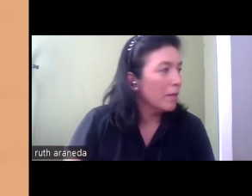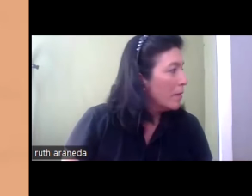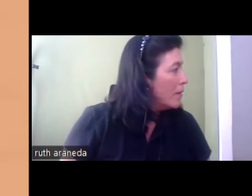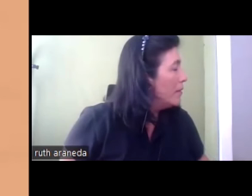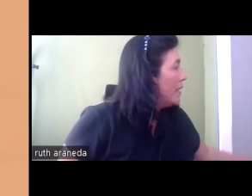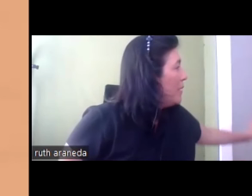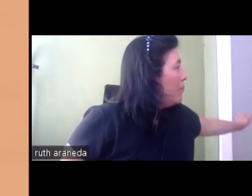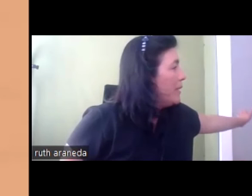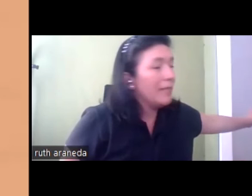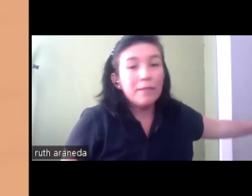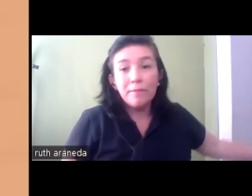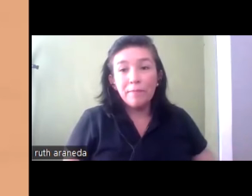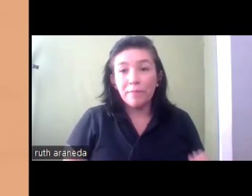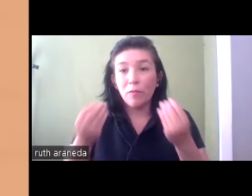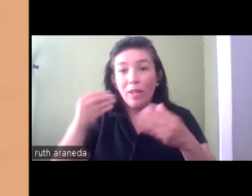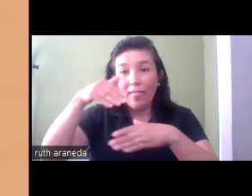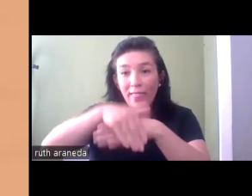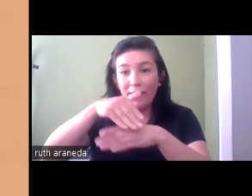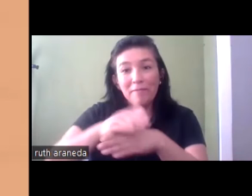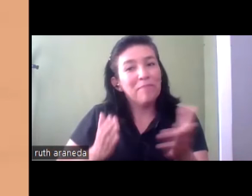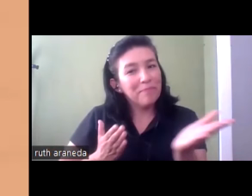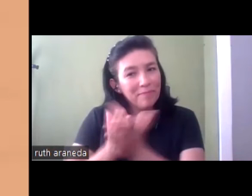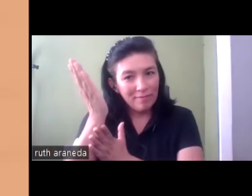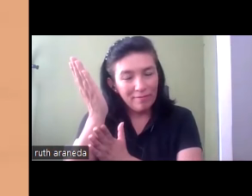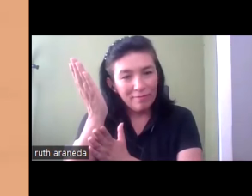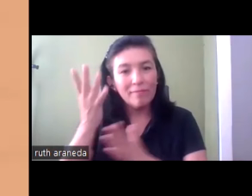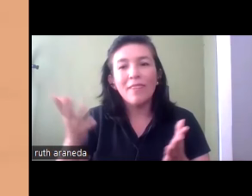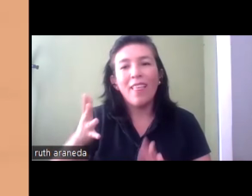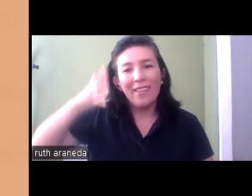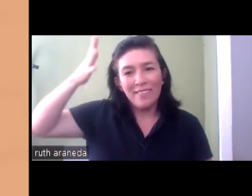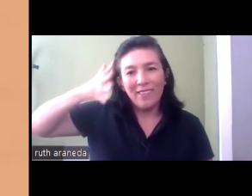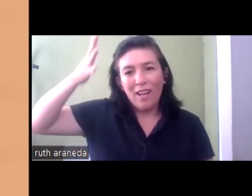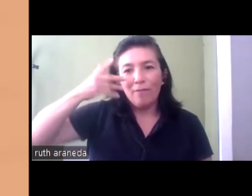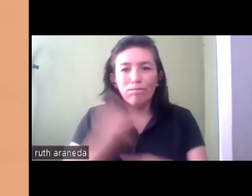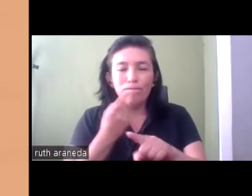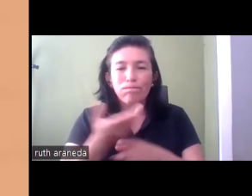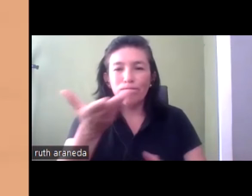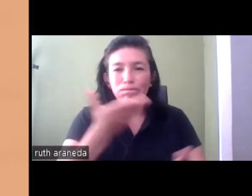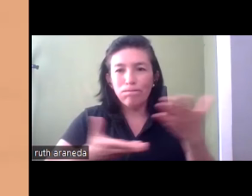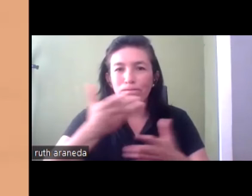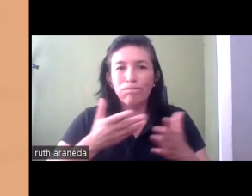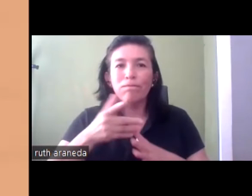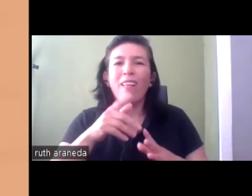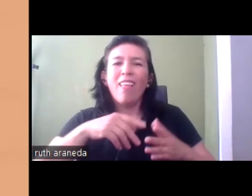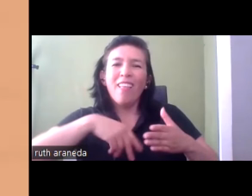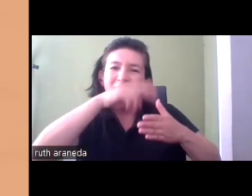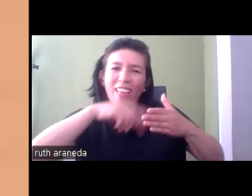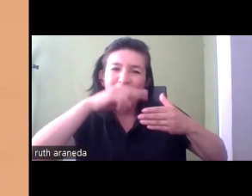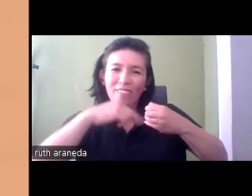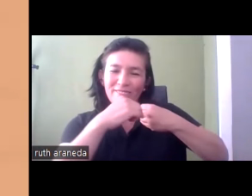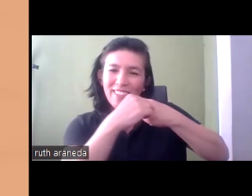Bien, buenas tardes. Vamos a dar inicio a nuestra charla conversatorio Legado en Arcilla de Comunidades